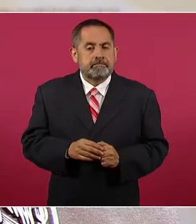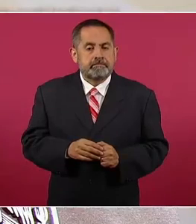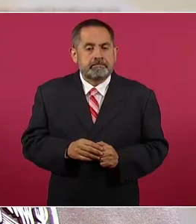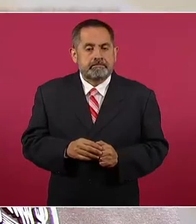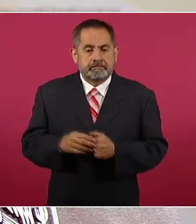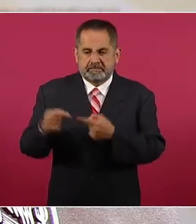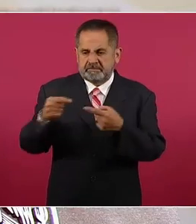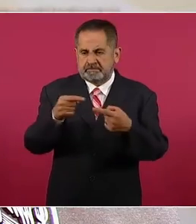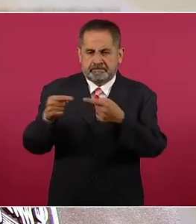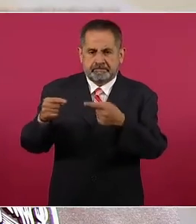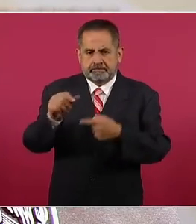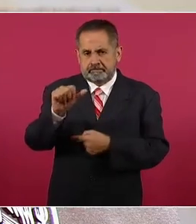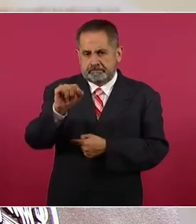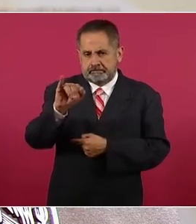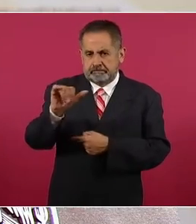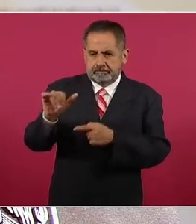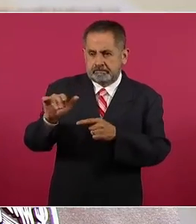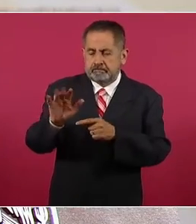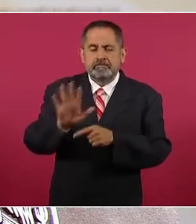tensión en Asia, o